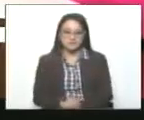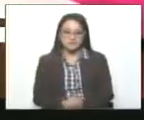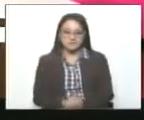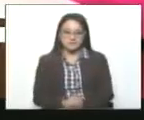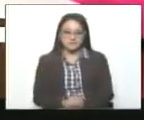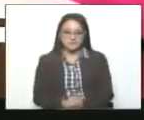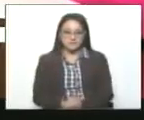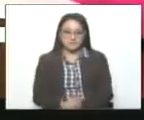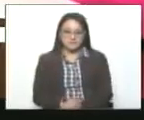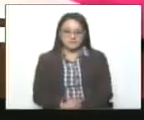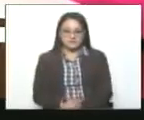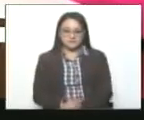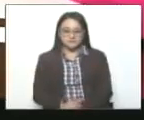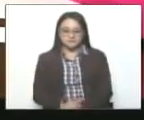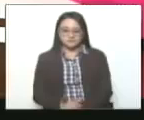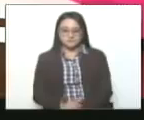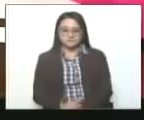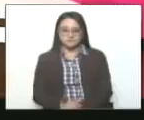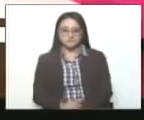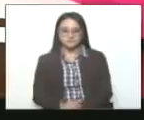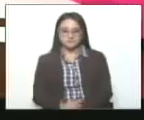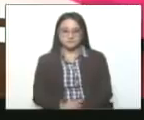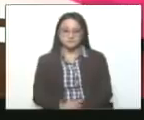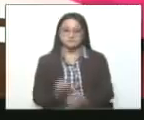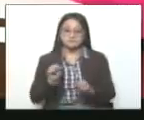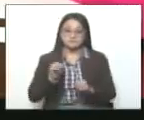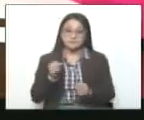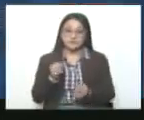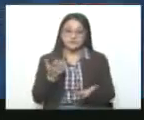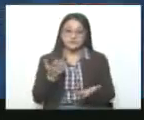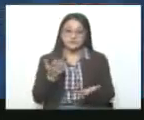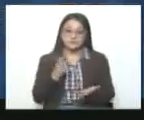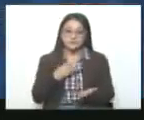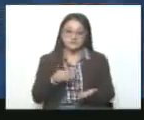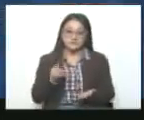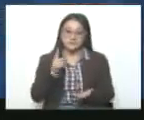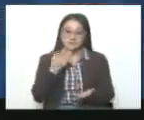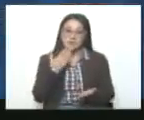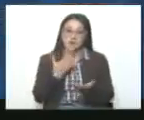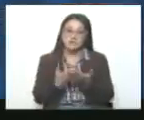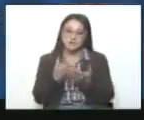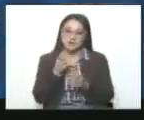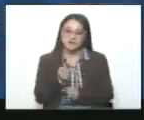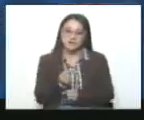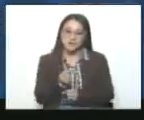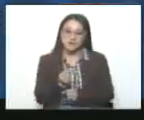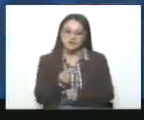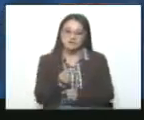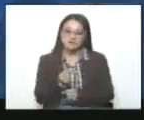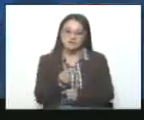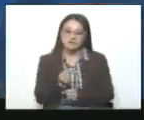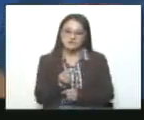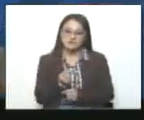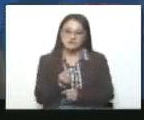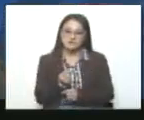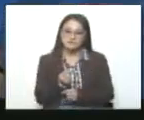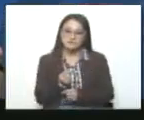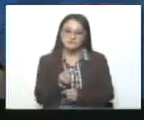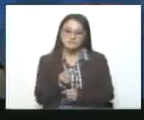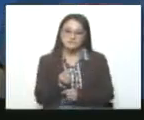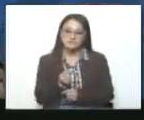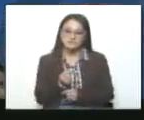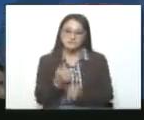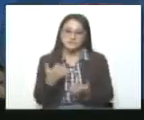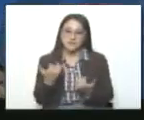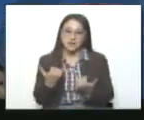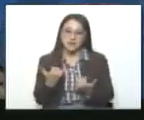Alvarado también. Alvarado. Bueno, presidente, en primer lugar agradezco la confianza. Yo creo que es un gran reto,